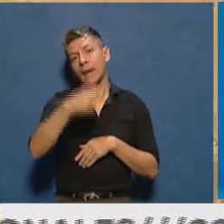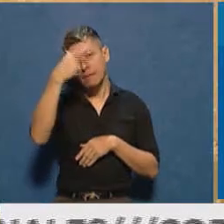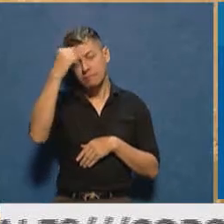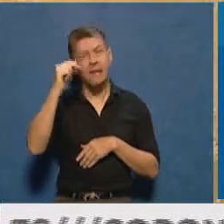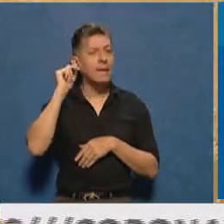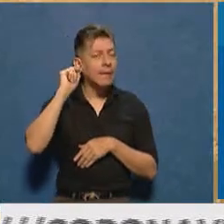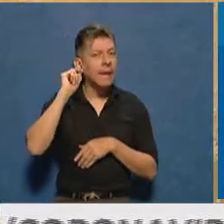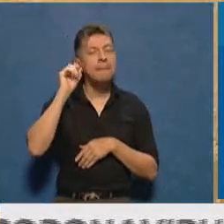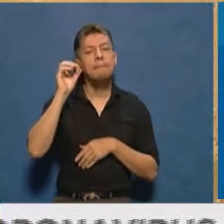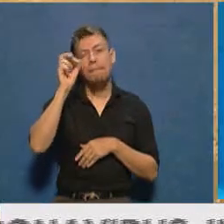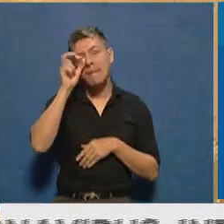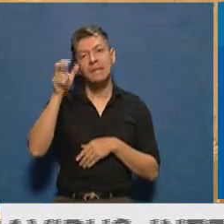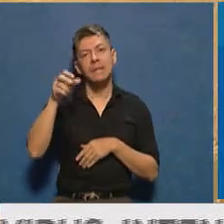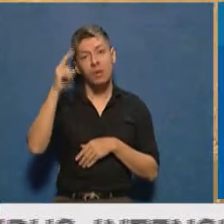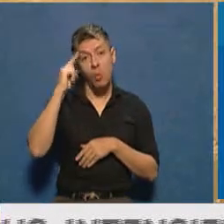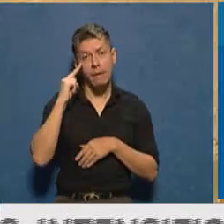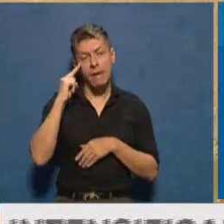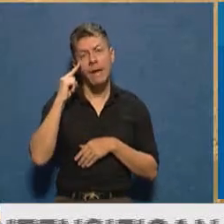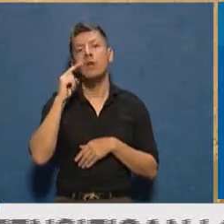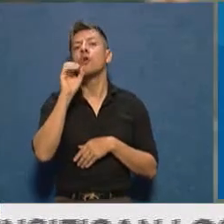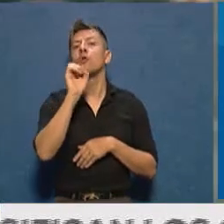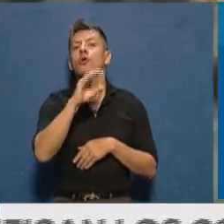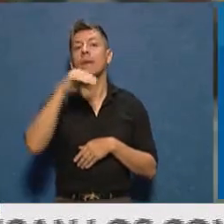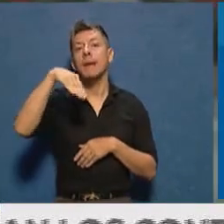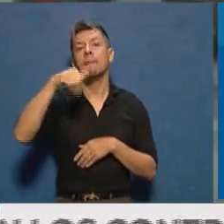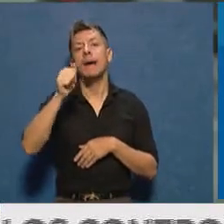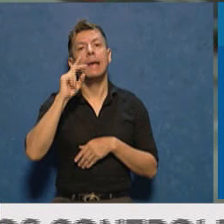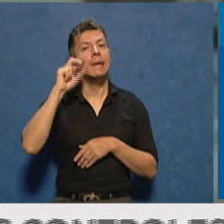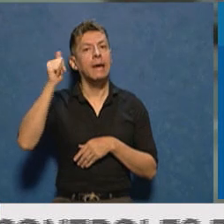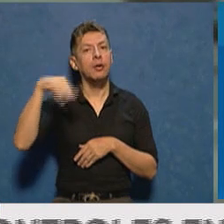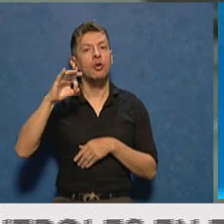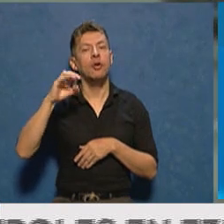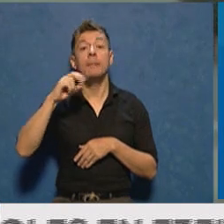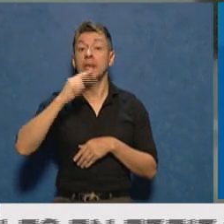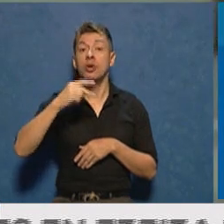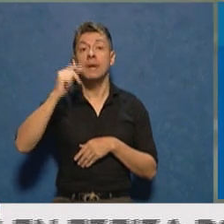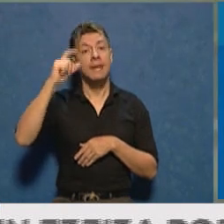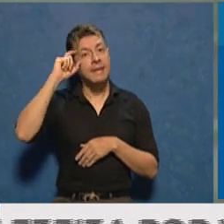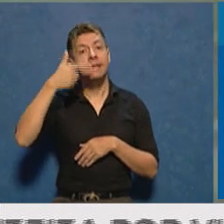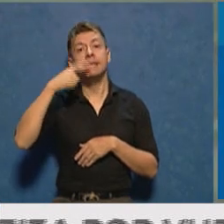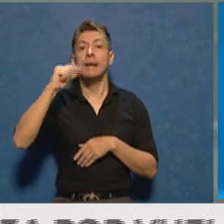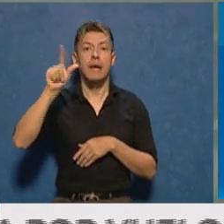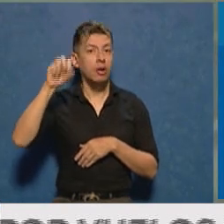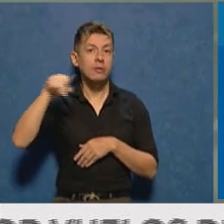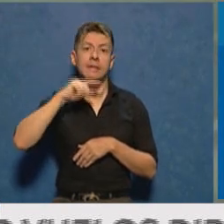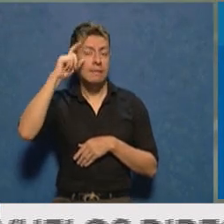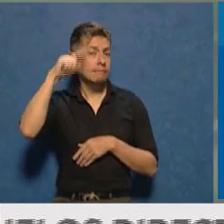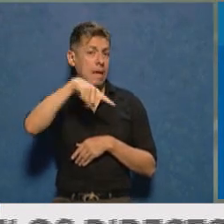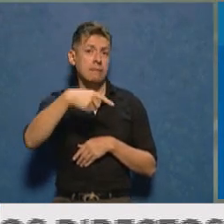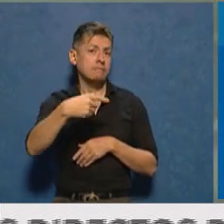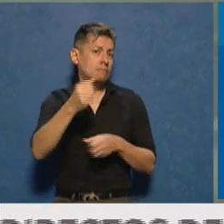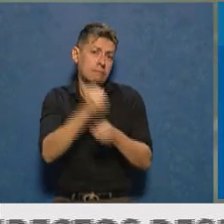29 años, identificado como Mariano Sáez Escalante, que estaba, bueno, conduciendo su coche, que lo